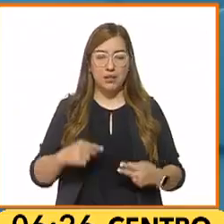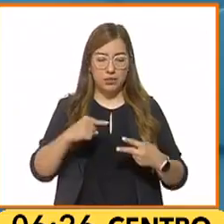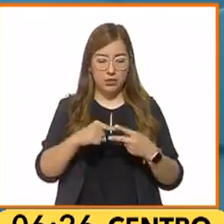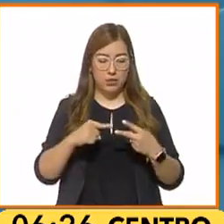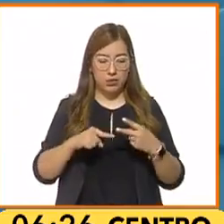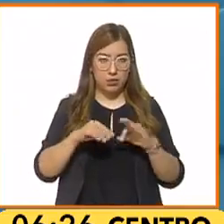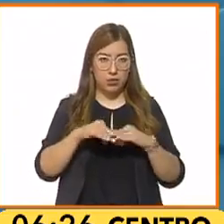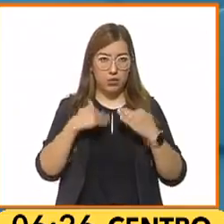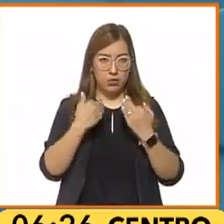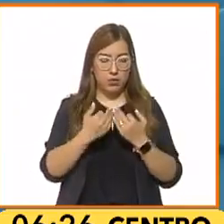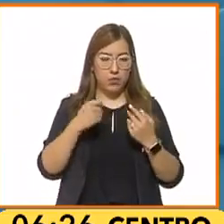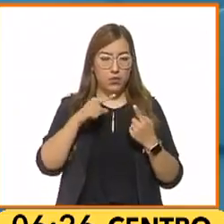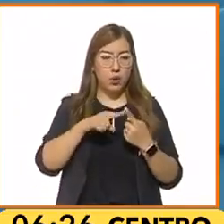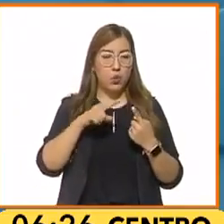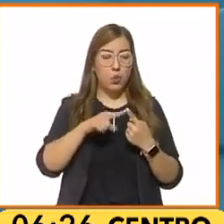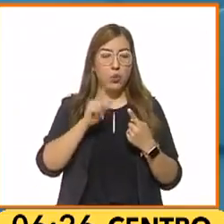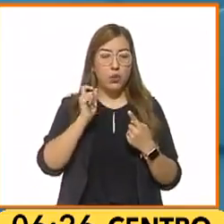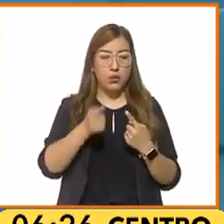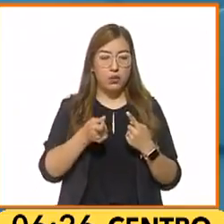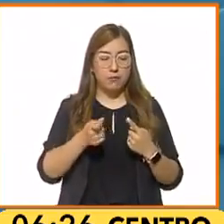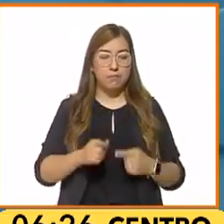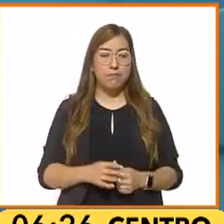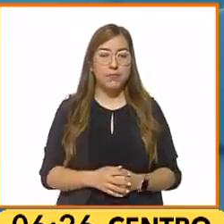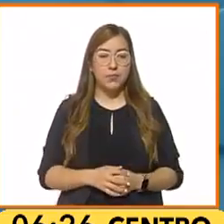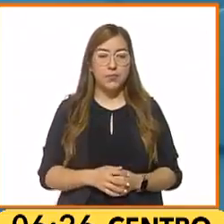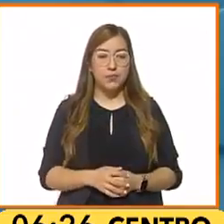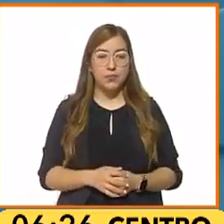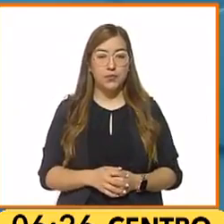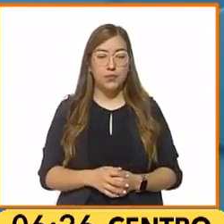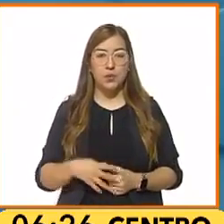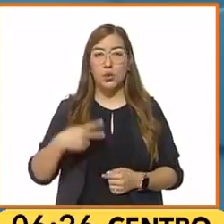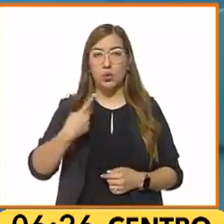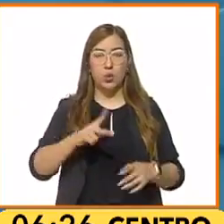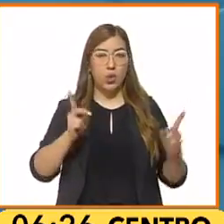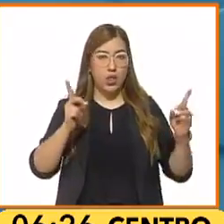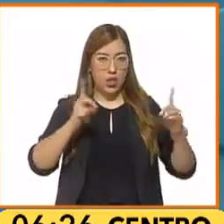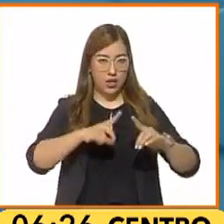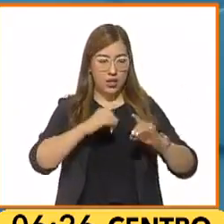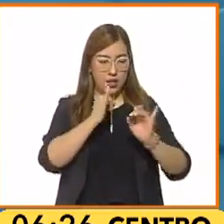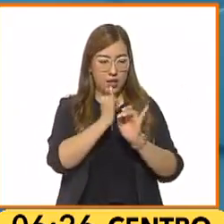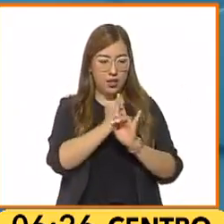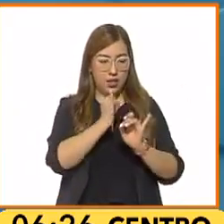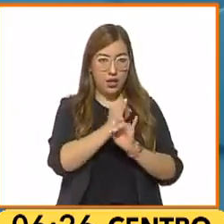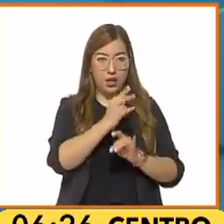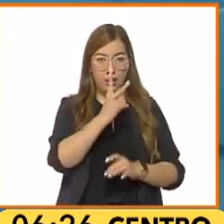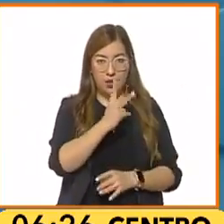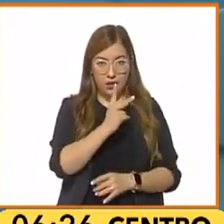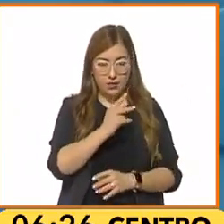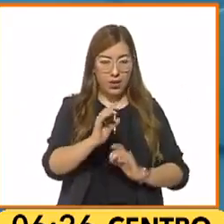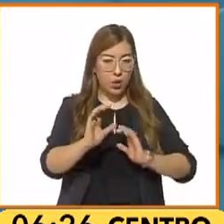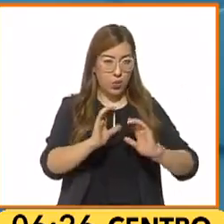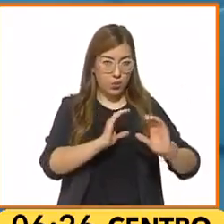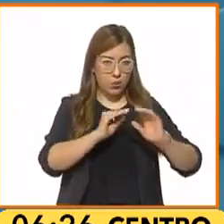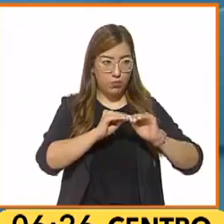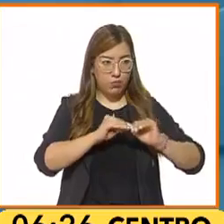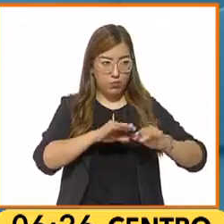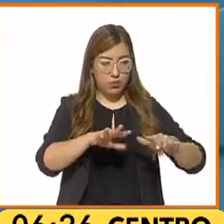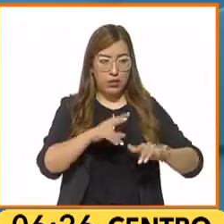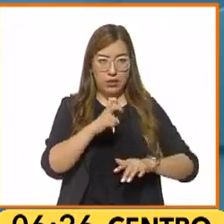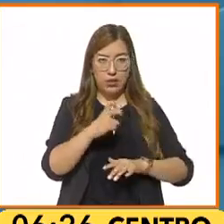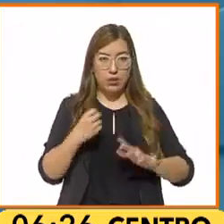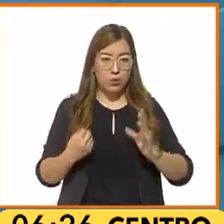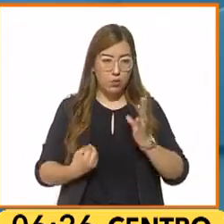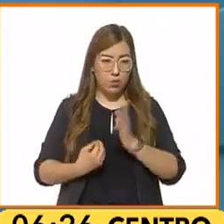intervenciones. Por un lado, la Agencia Digital y de Telecomunicaciones, que en esta nueva, en